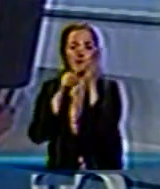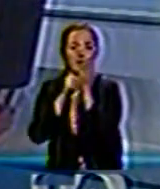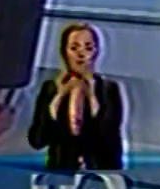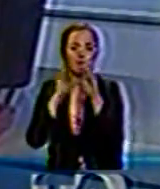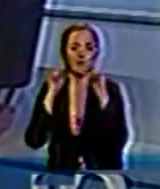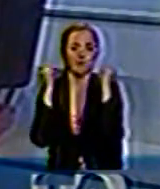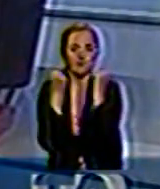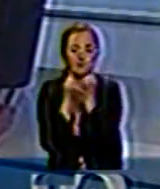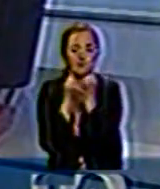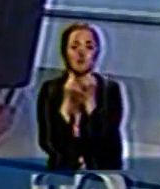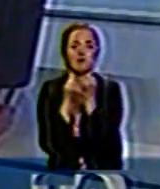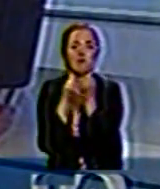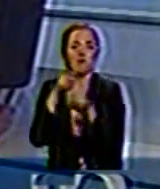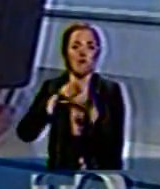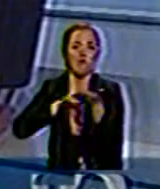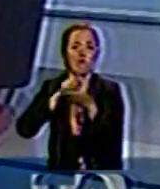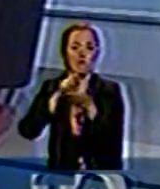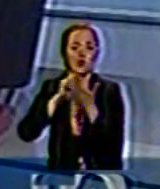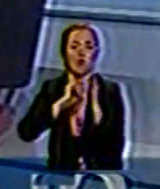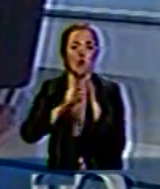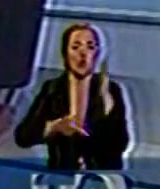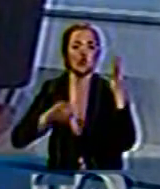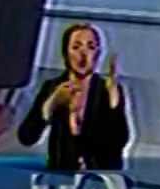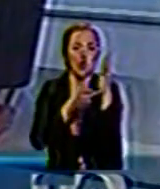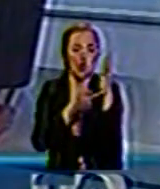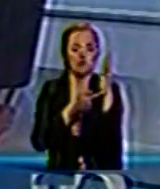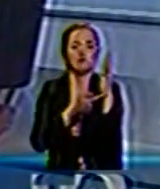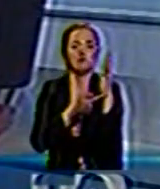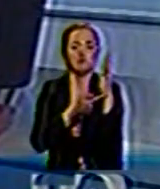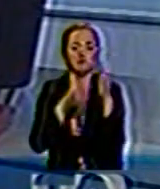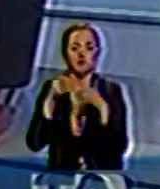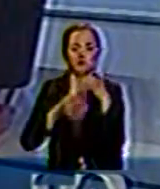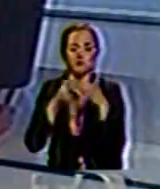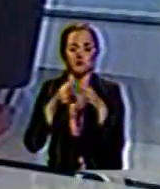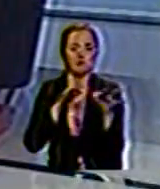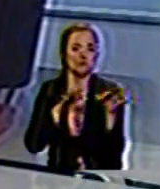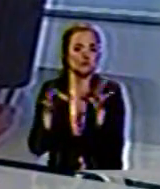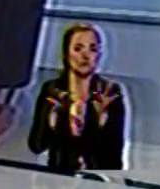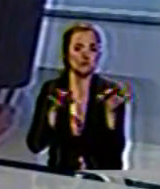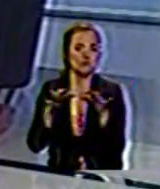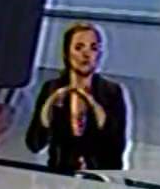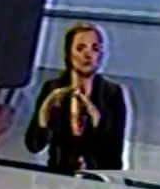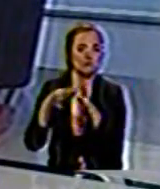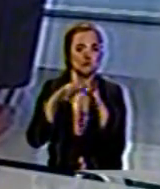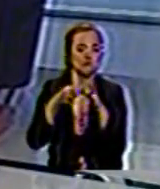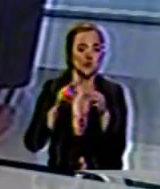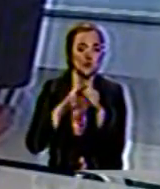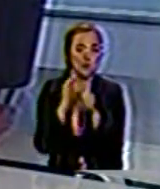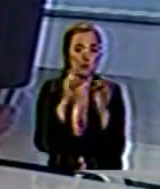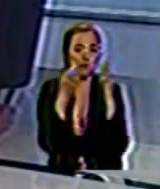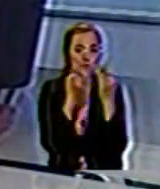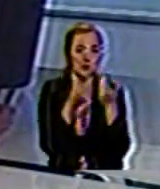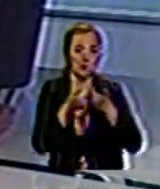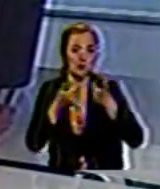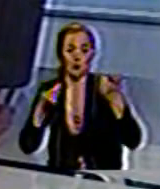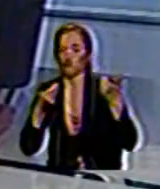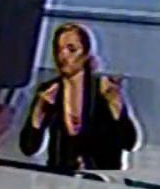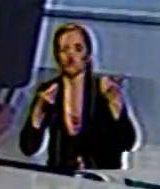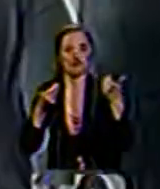Inclusión Económica y Social firmaron un protocolo que establece procedimientos. Uno de ellos es la no separación familiar.